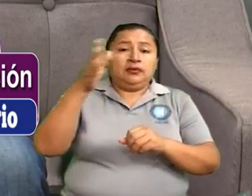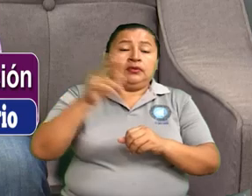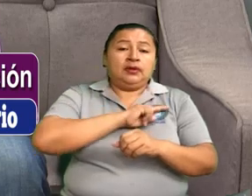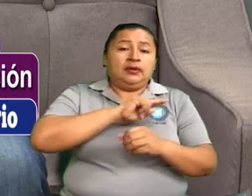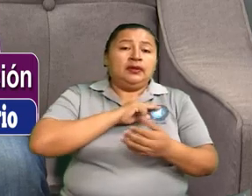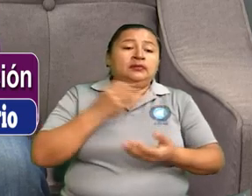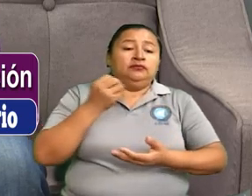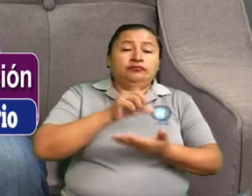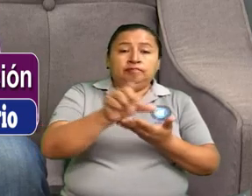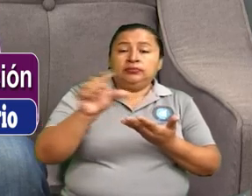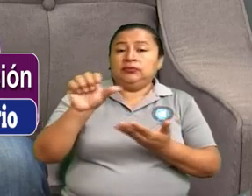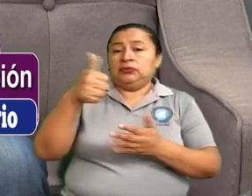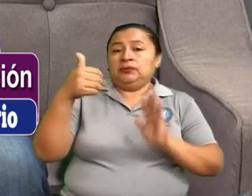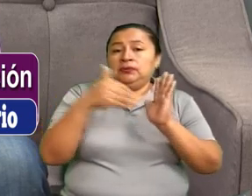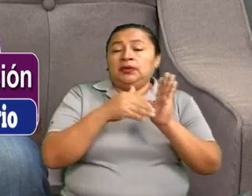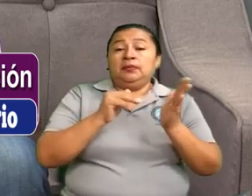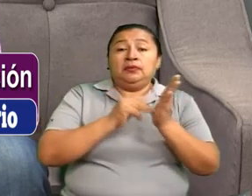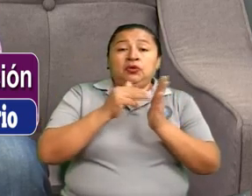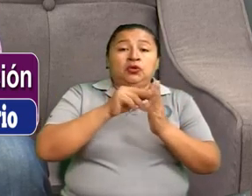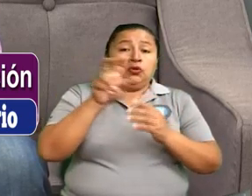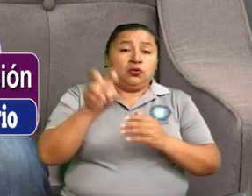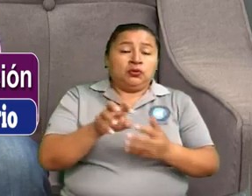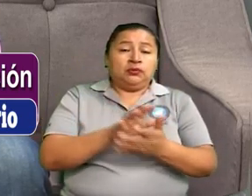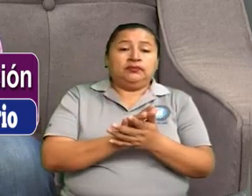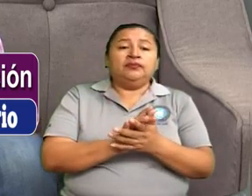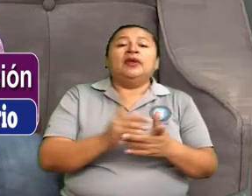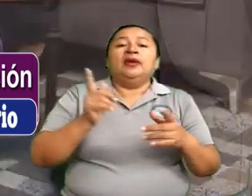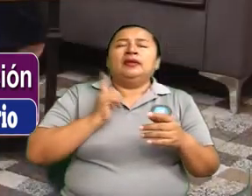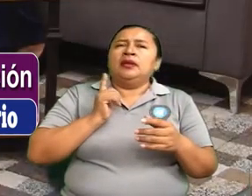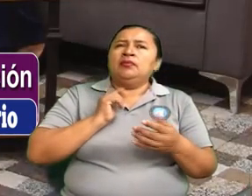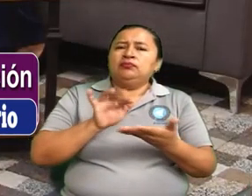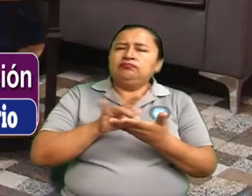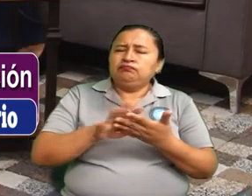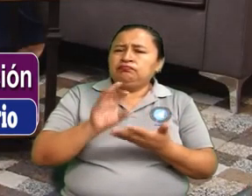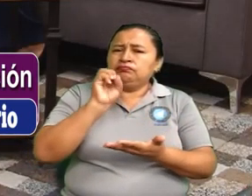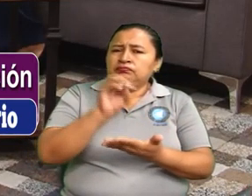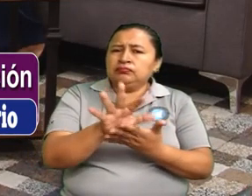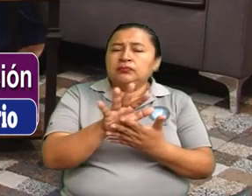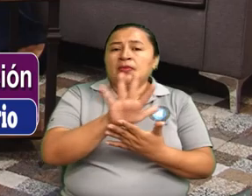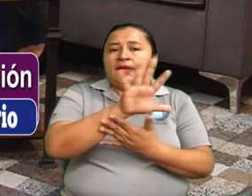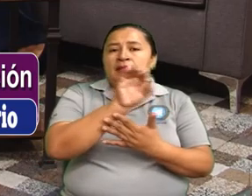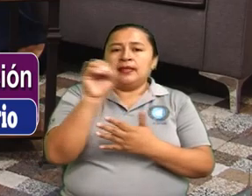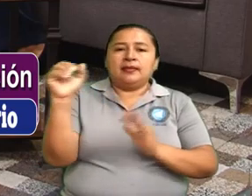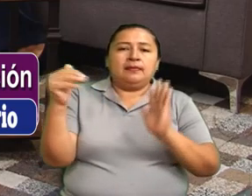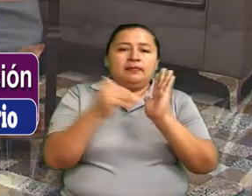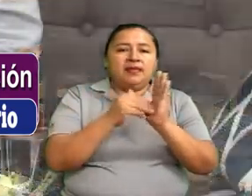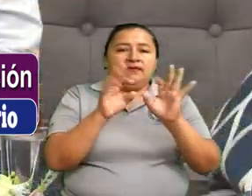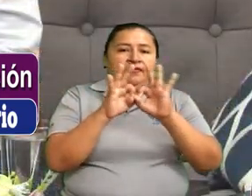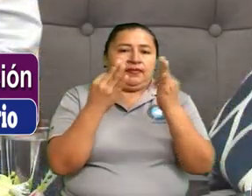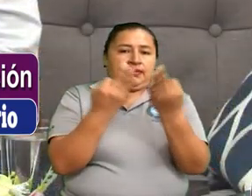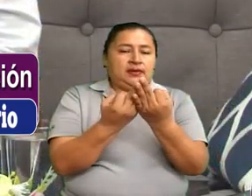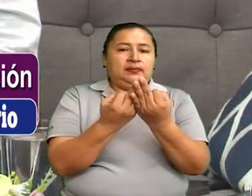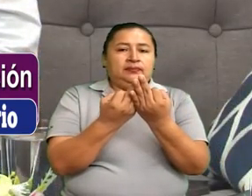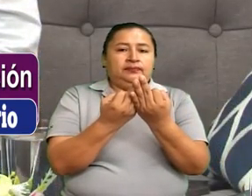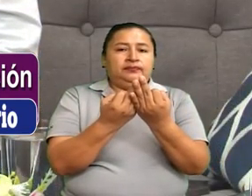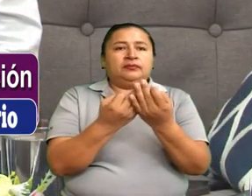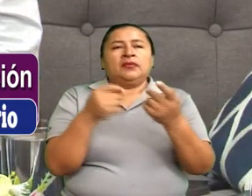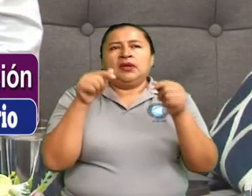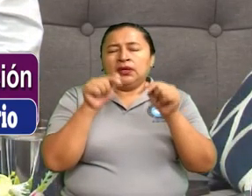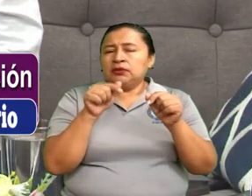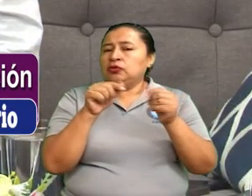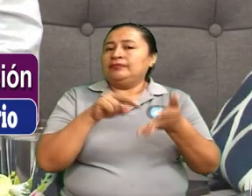mil millones de Córdoba. Sí, y contabilizamos directamente casi 500 mil familias. Entonces, eso es